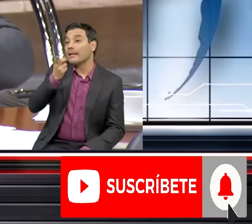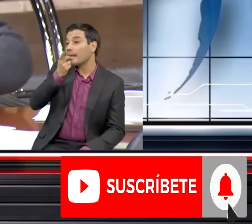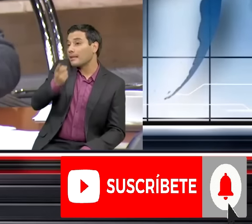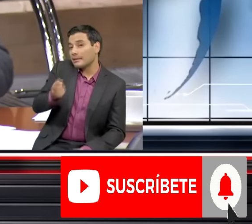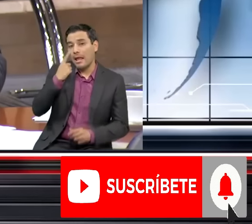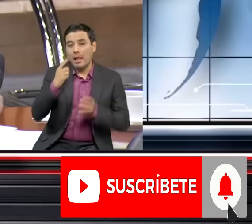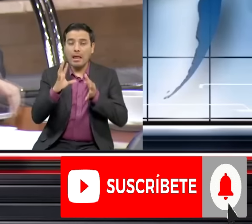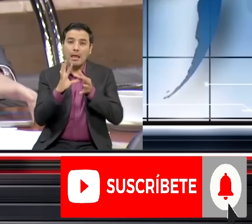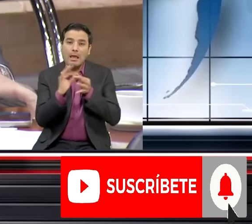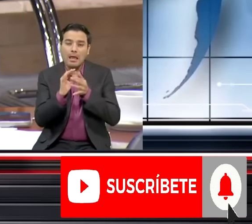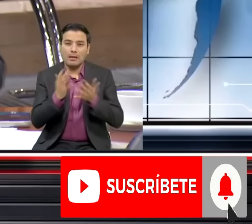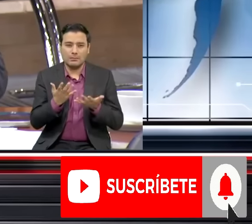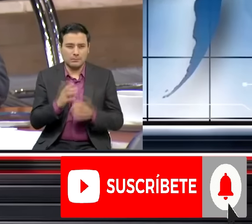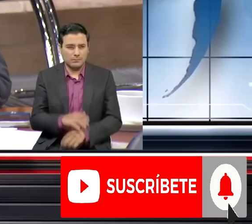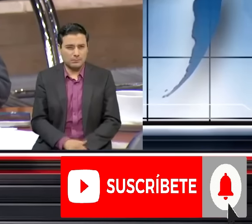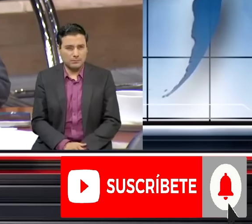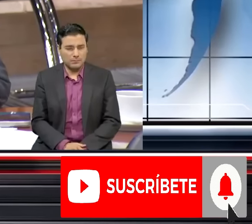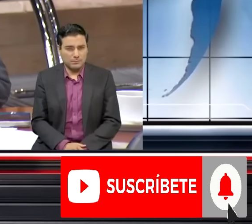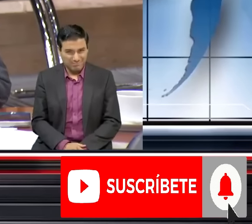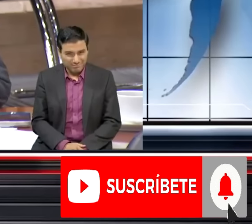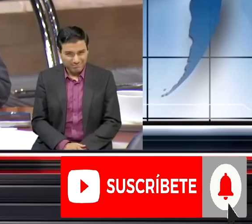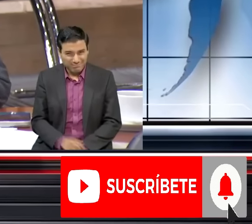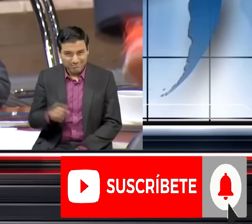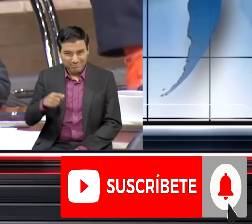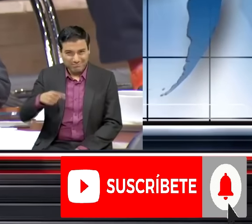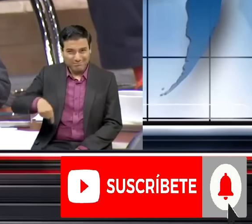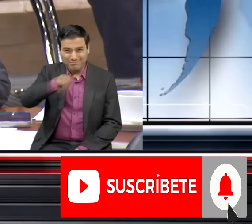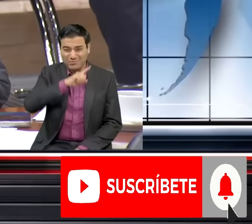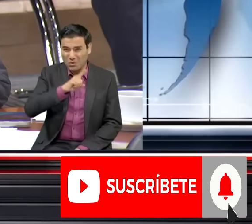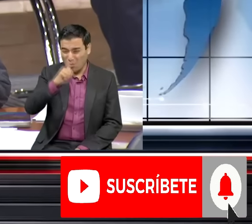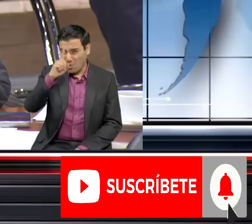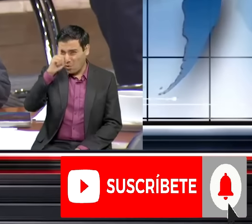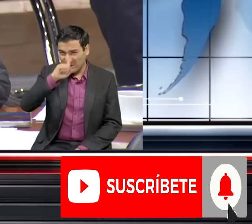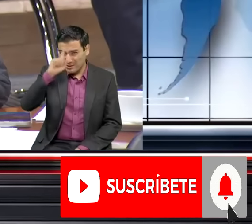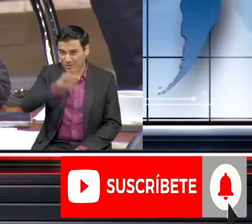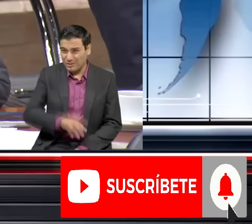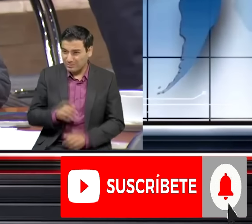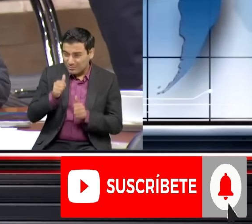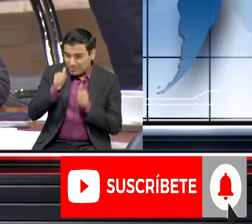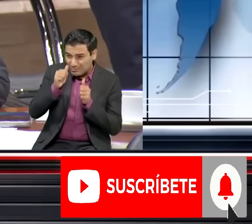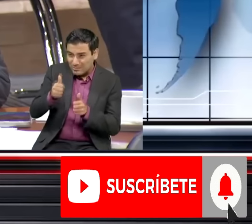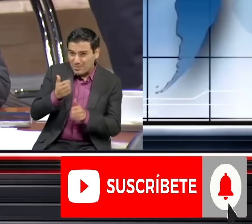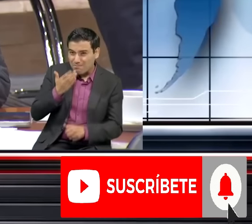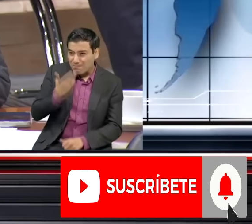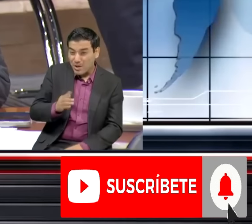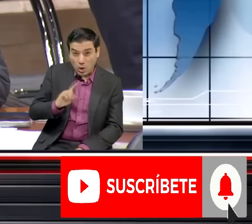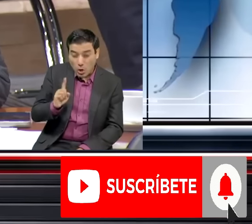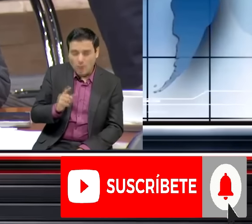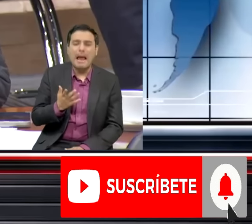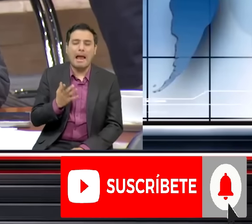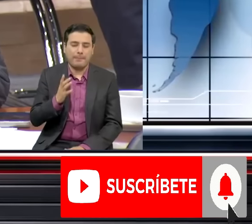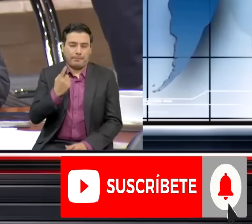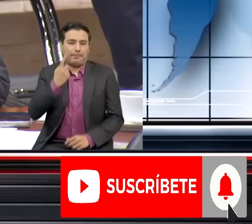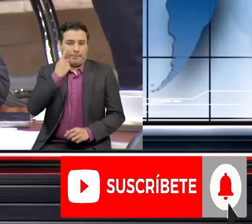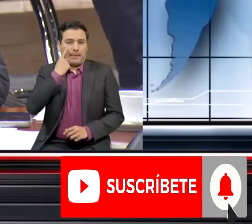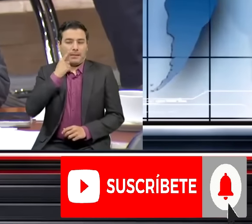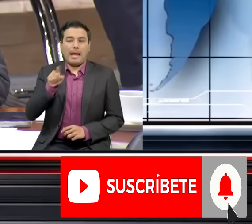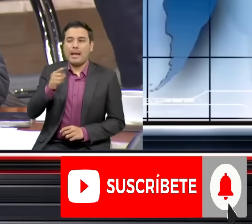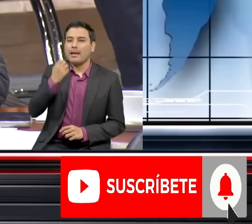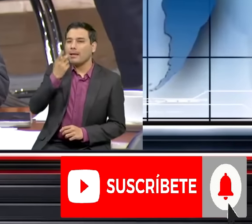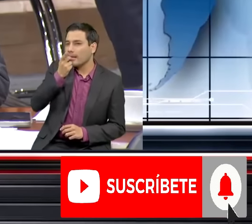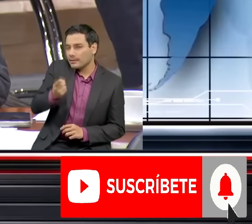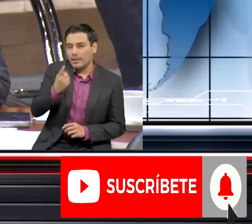Noroña. Entonces, por si los consejeros no escucharon bien lo que quiso decir Noroña, les voy a tratar de decir lo que